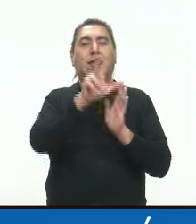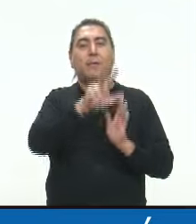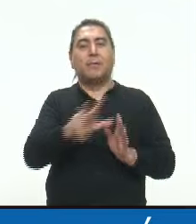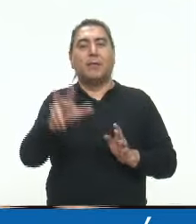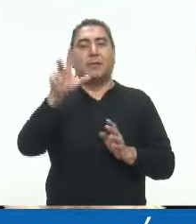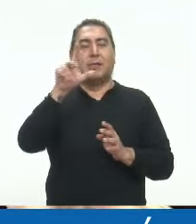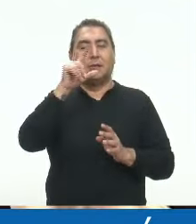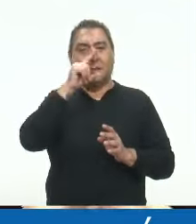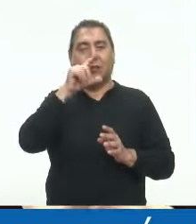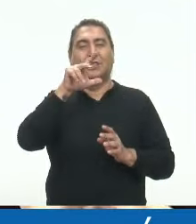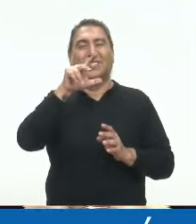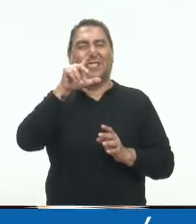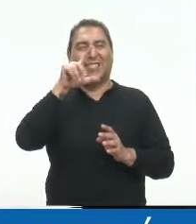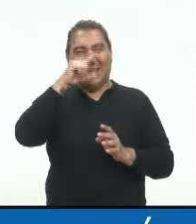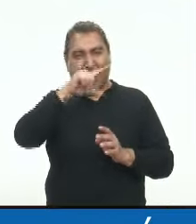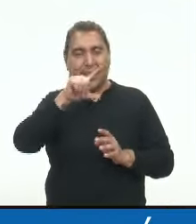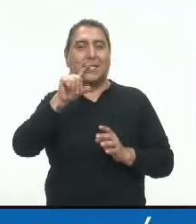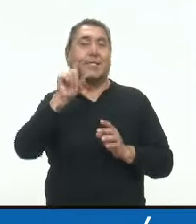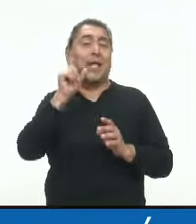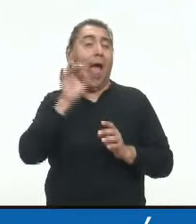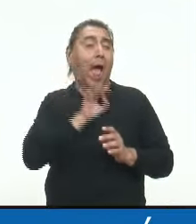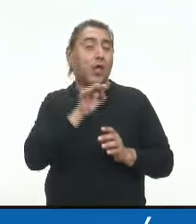3.377 del año 2022.